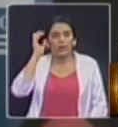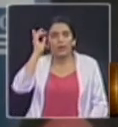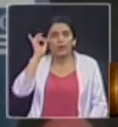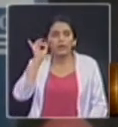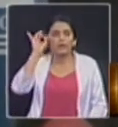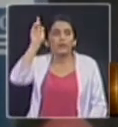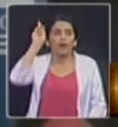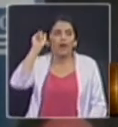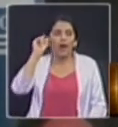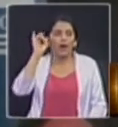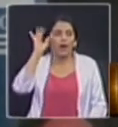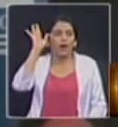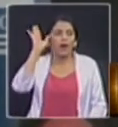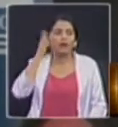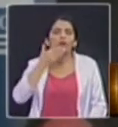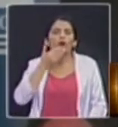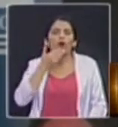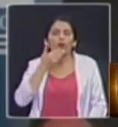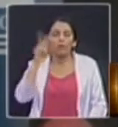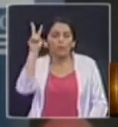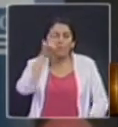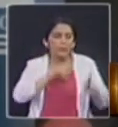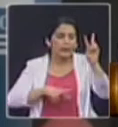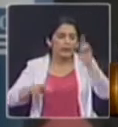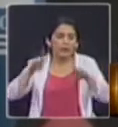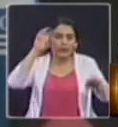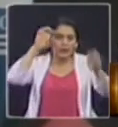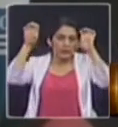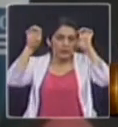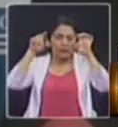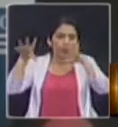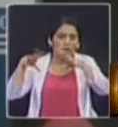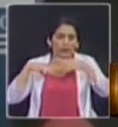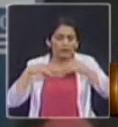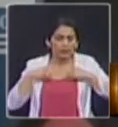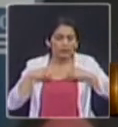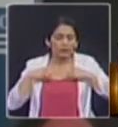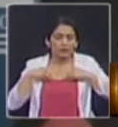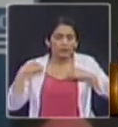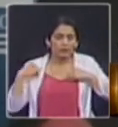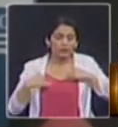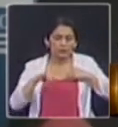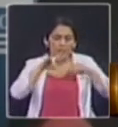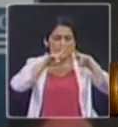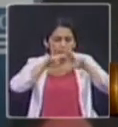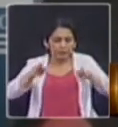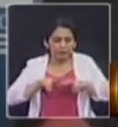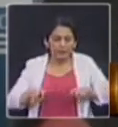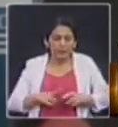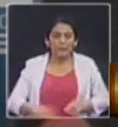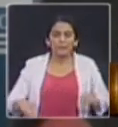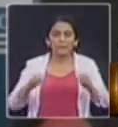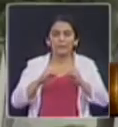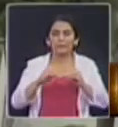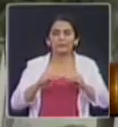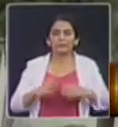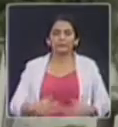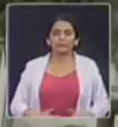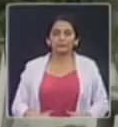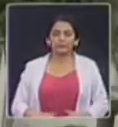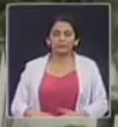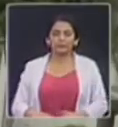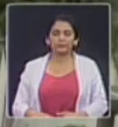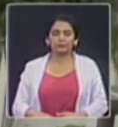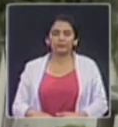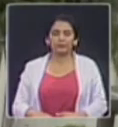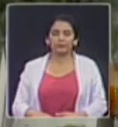del delito cometido y la estrategia que probablemente lleve luego a otras investigaciones sobre delitos diferentes. Respecto a